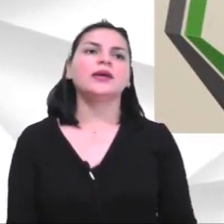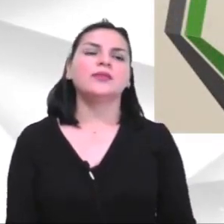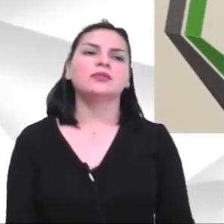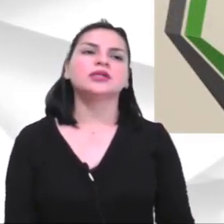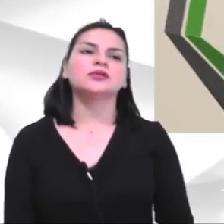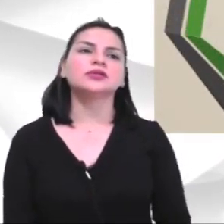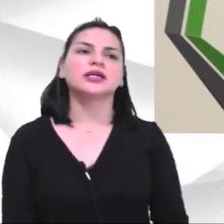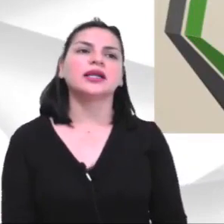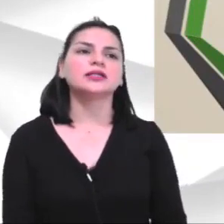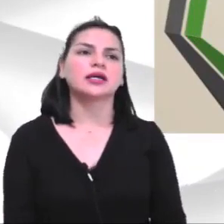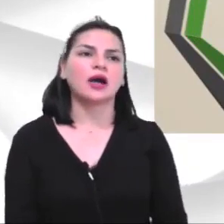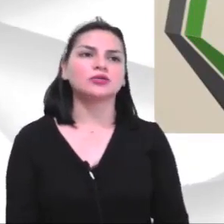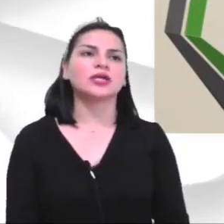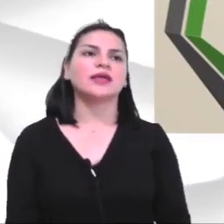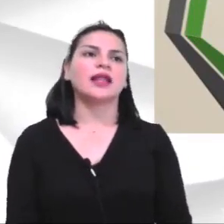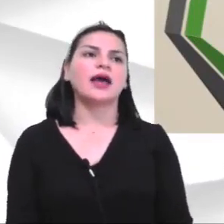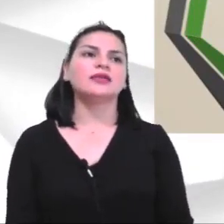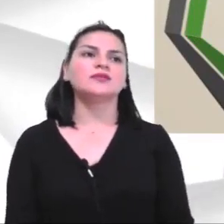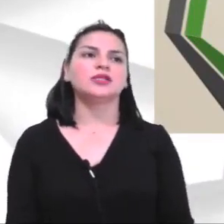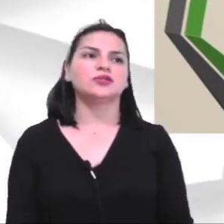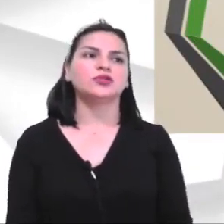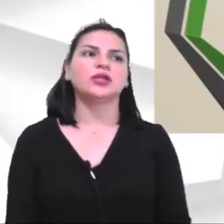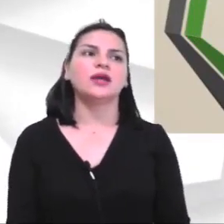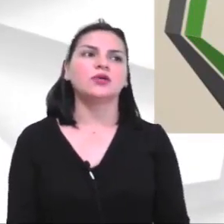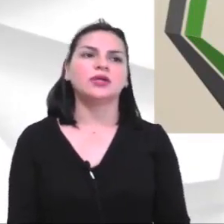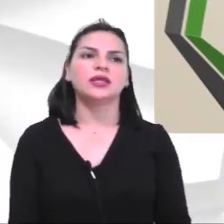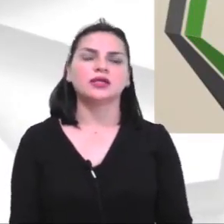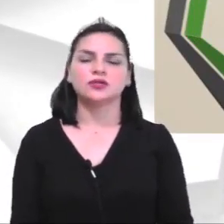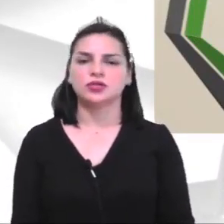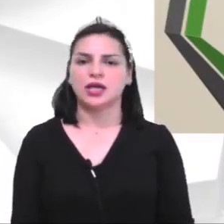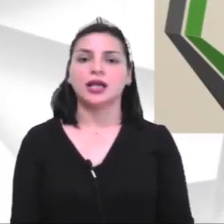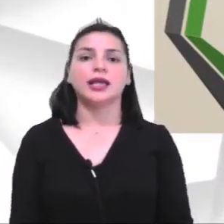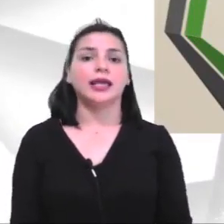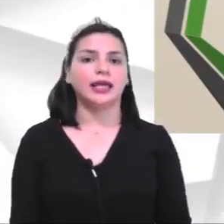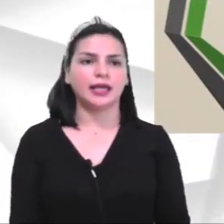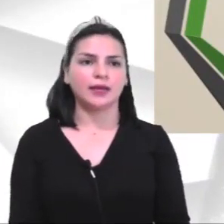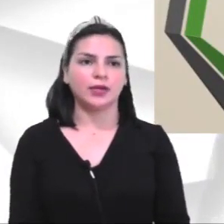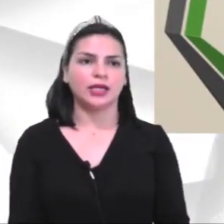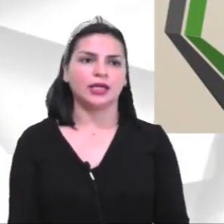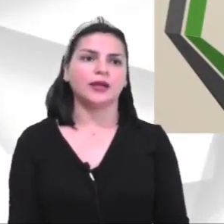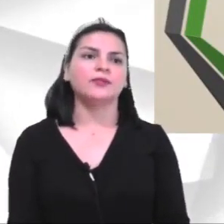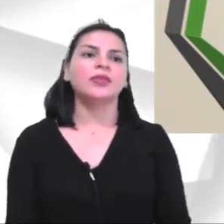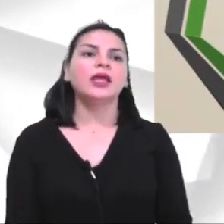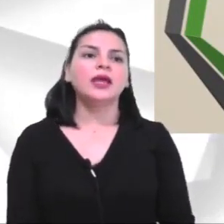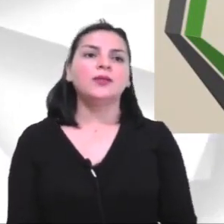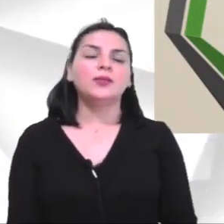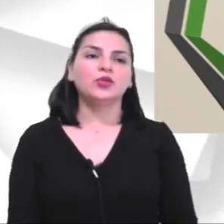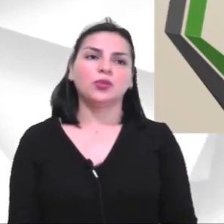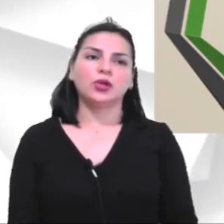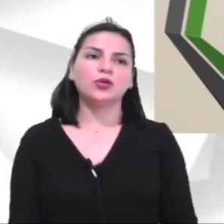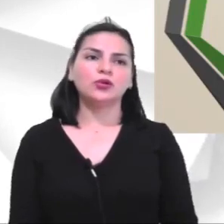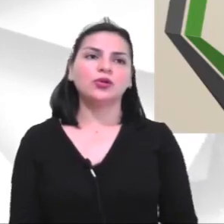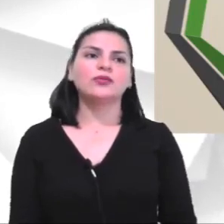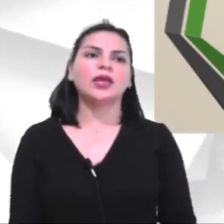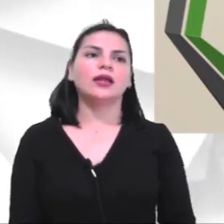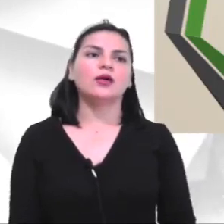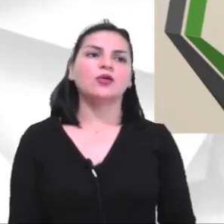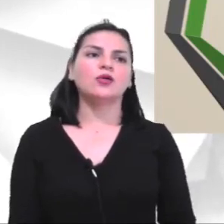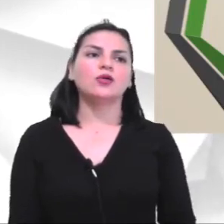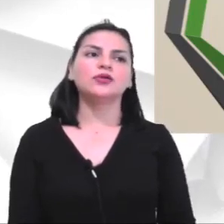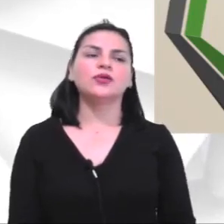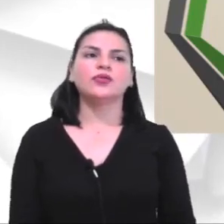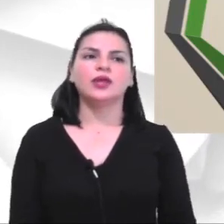Muy bien, vamos a conocer las causas de la disminución de la movilidad social en América. Número uno,